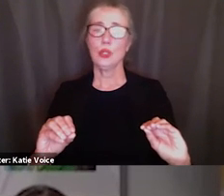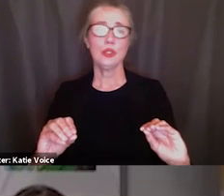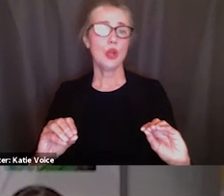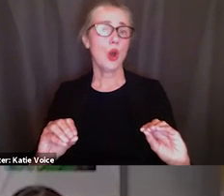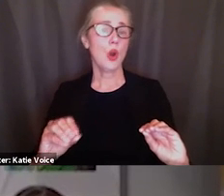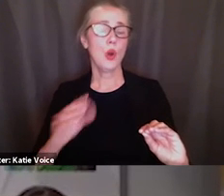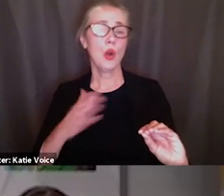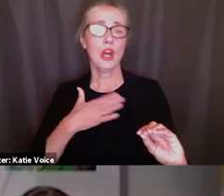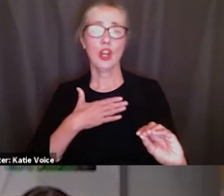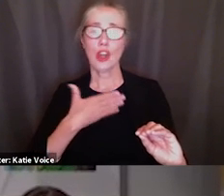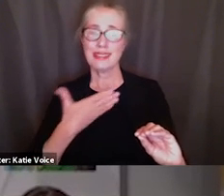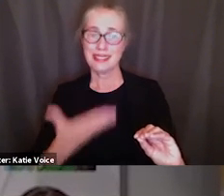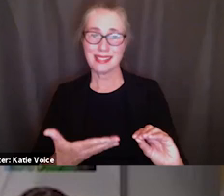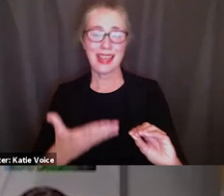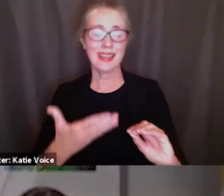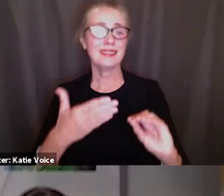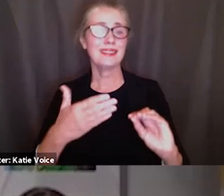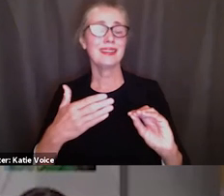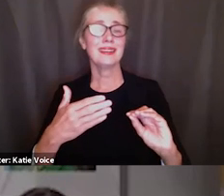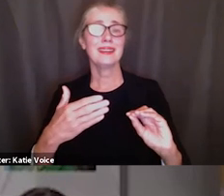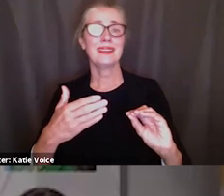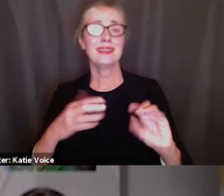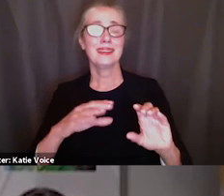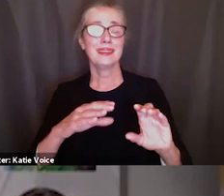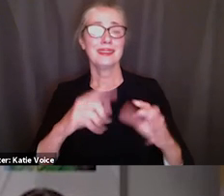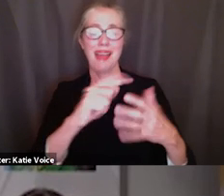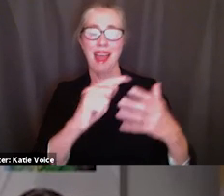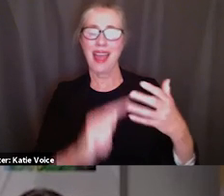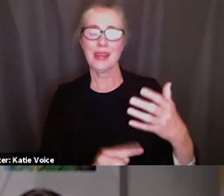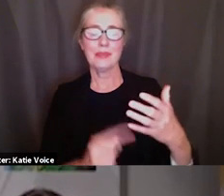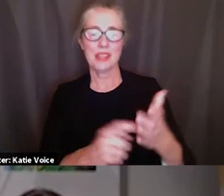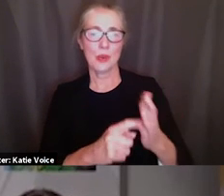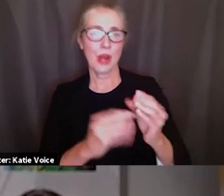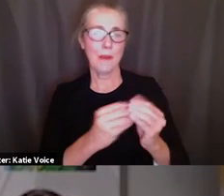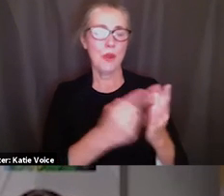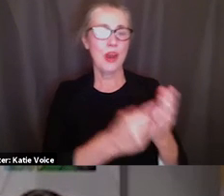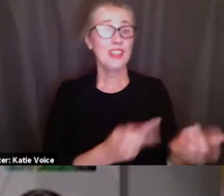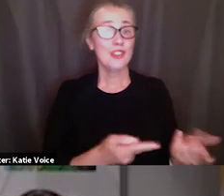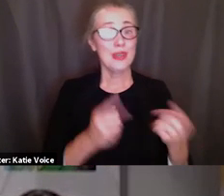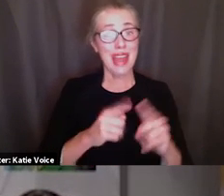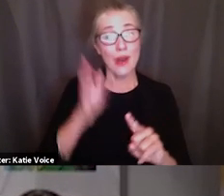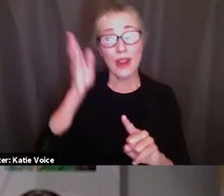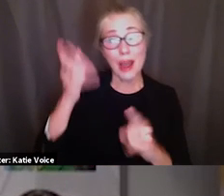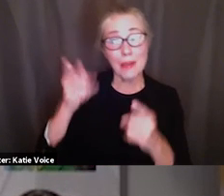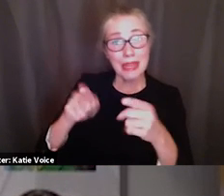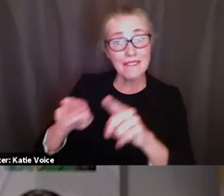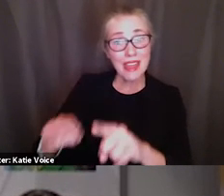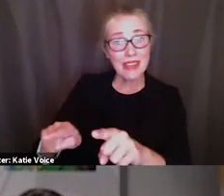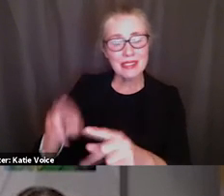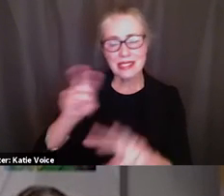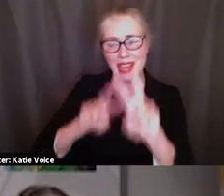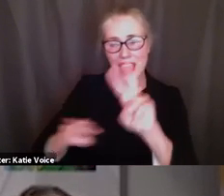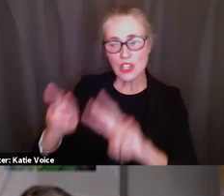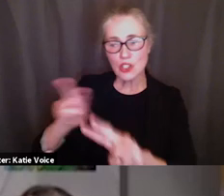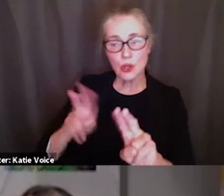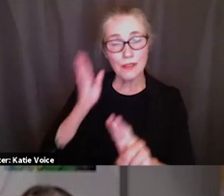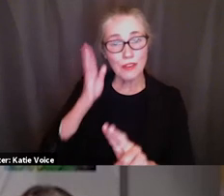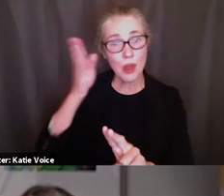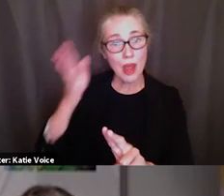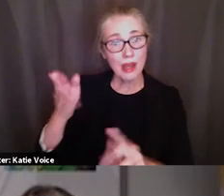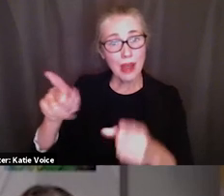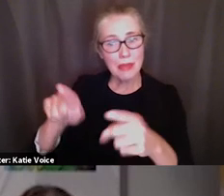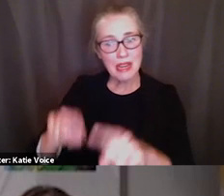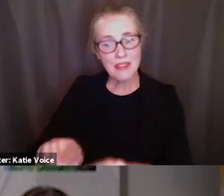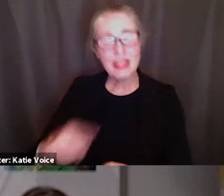no hay más artículos de consentimiento que requieran información adicional. Y esto nos lleva a los eventos próximos. Y como se pueden repasar los eventos